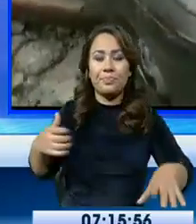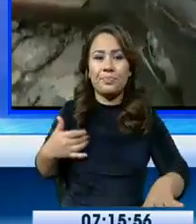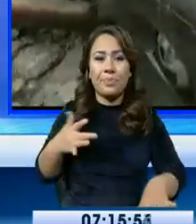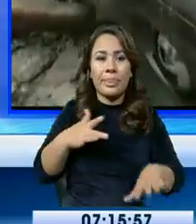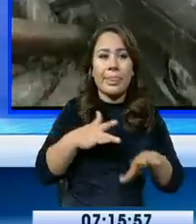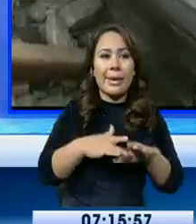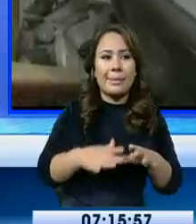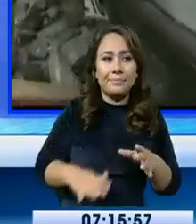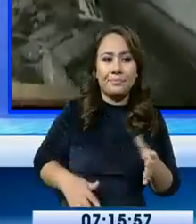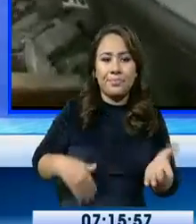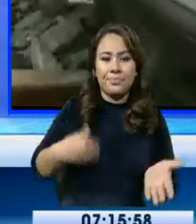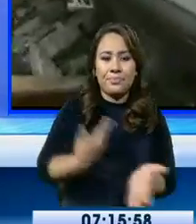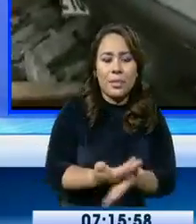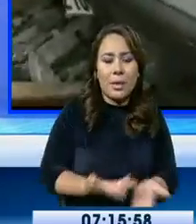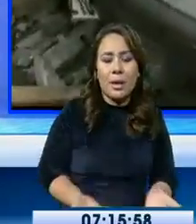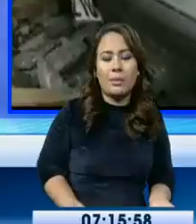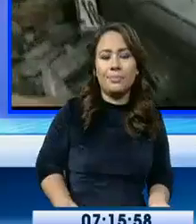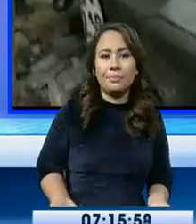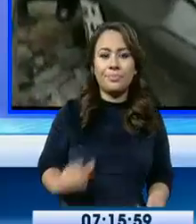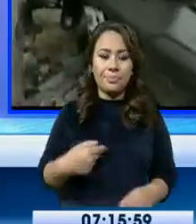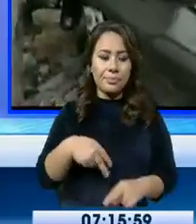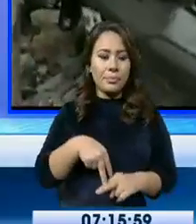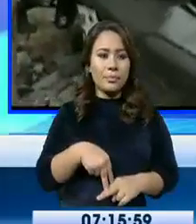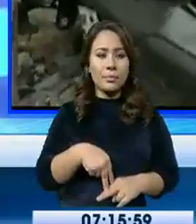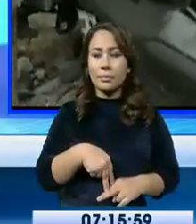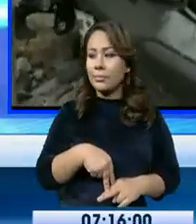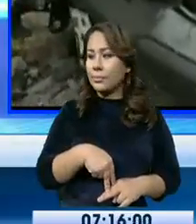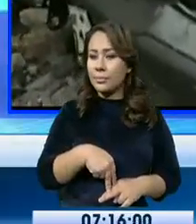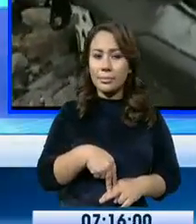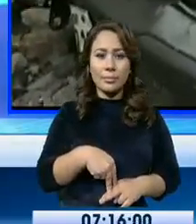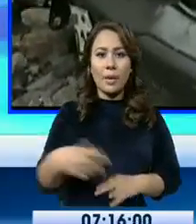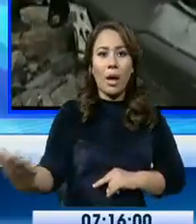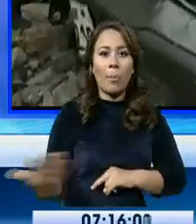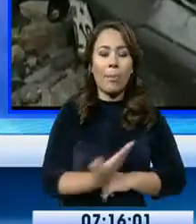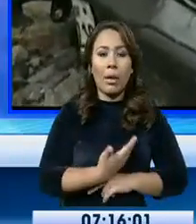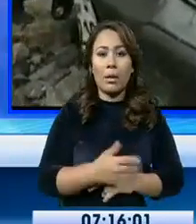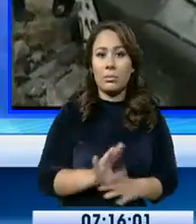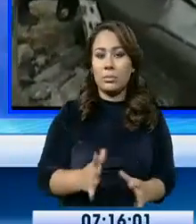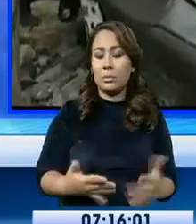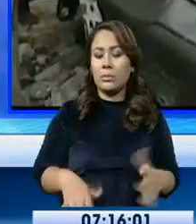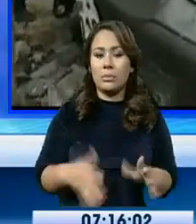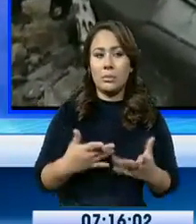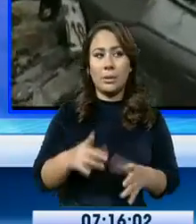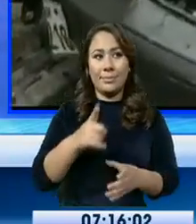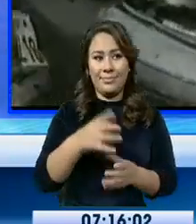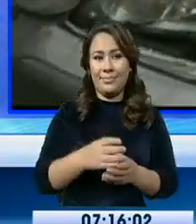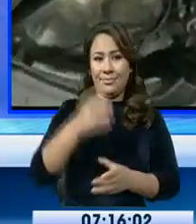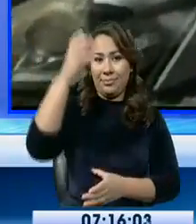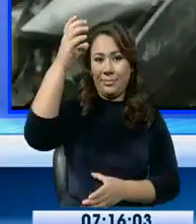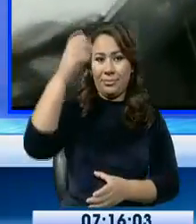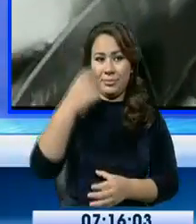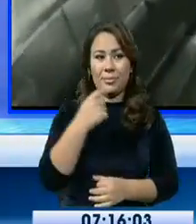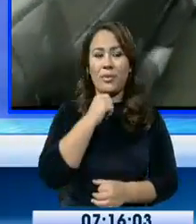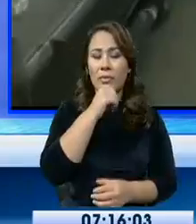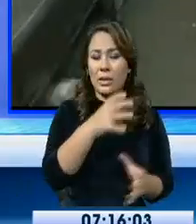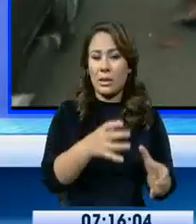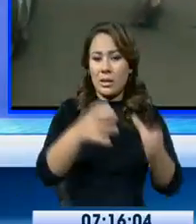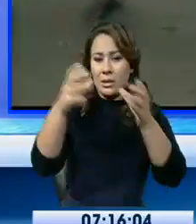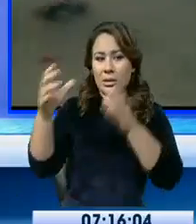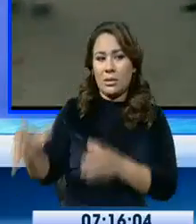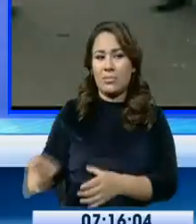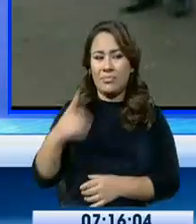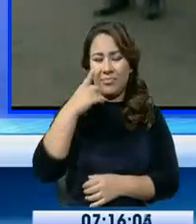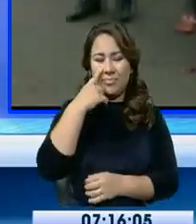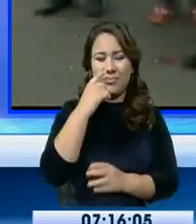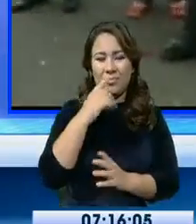haberse encontrado en este punto, sino además, el poste que no ha sido retirado, nos podemos dar cuenta que se